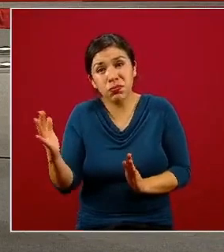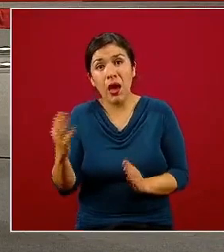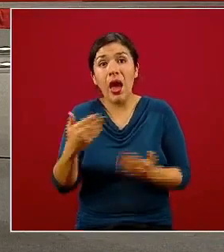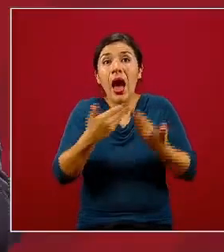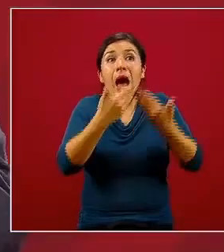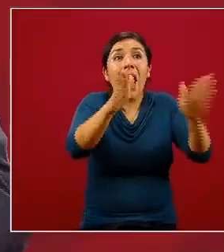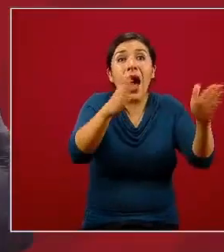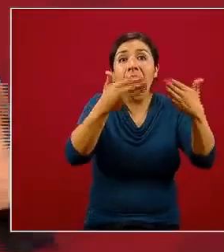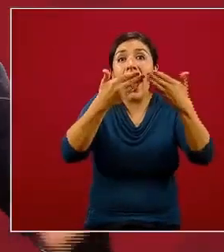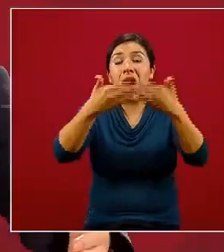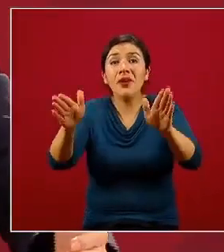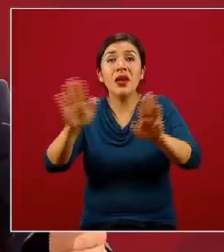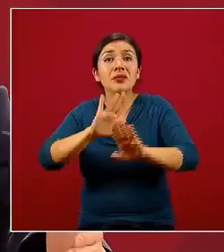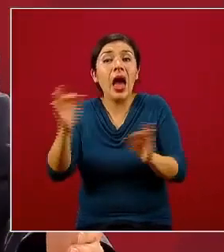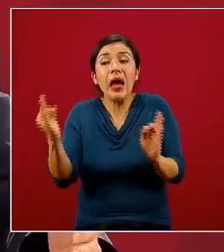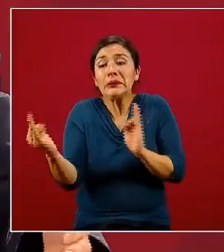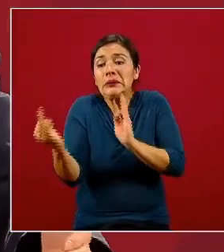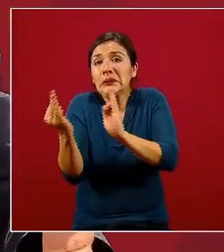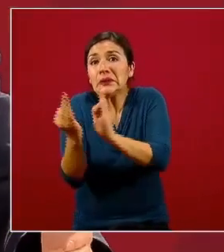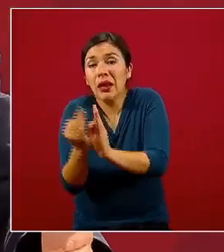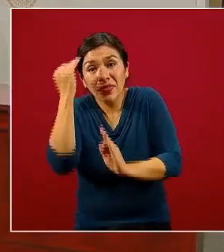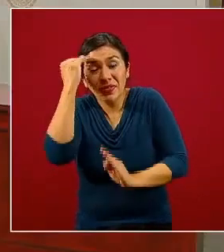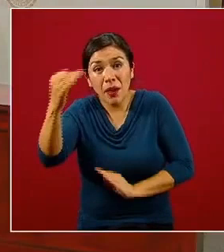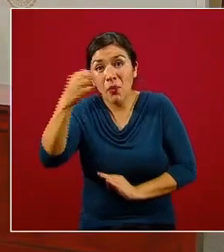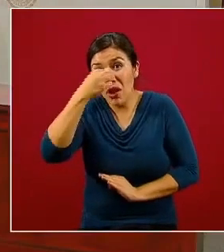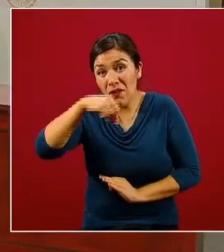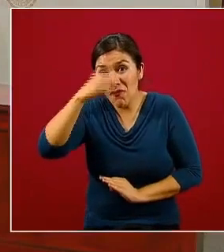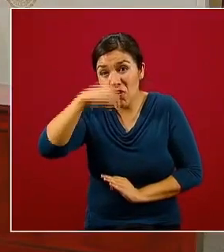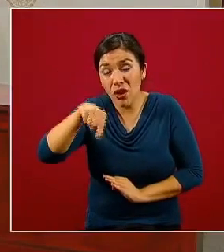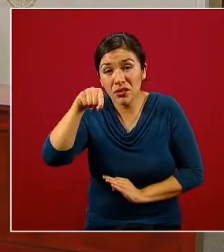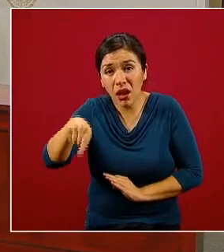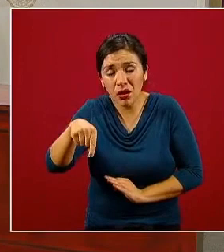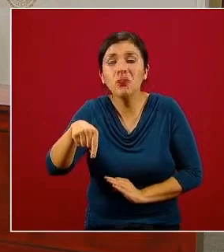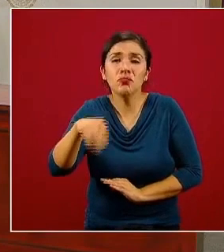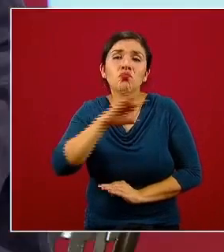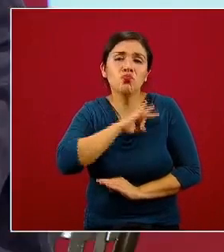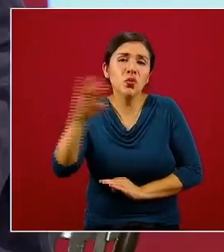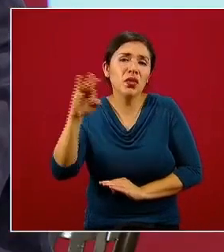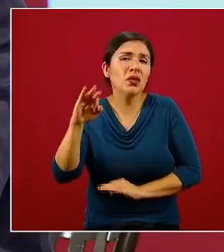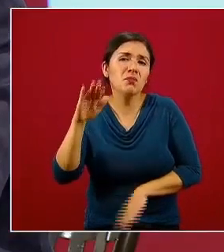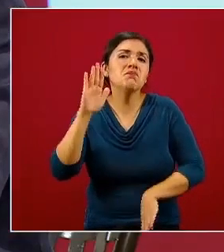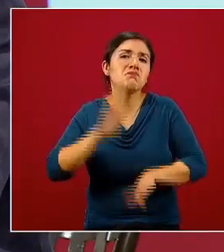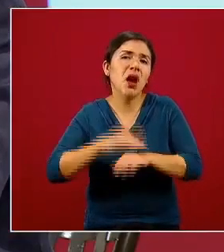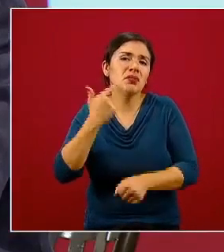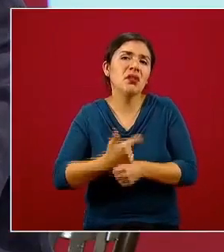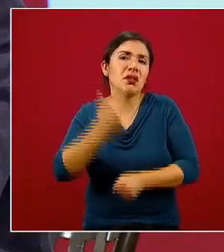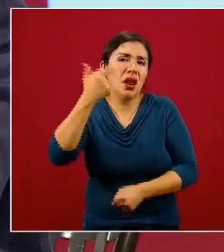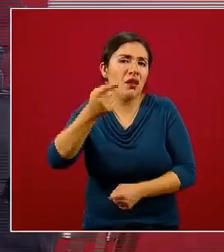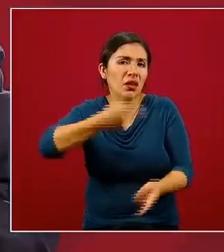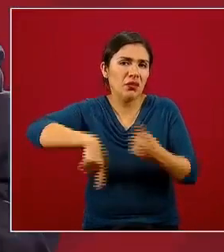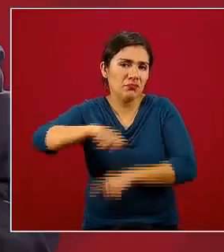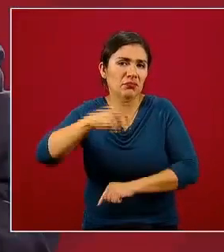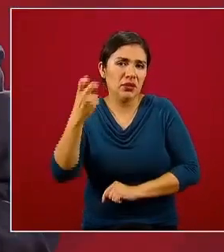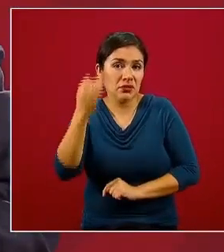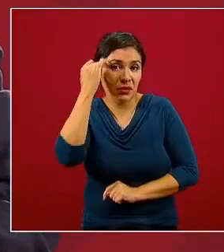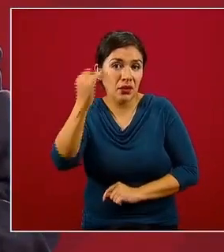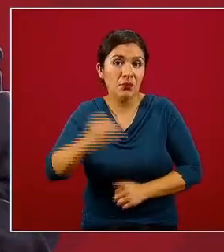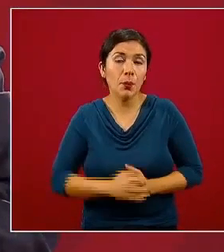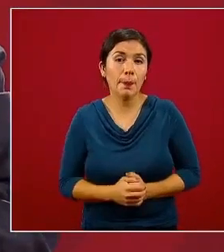desconfinamiento lo hacemos muy cerca de la temporada de influenza, estamos poniendo también una situación de riesgo en ese momento,